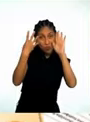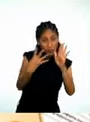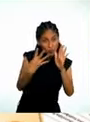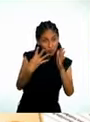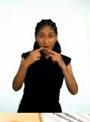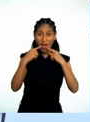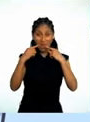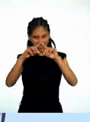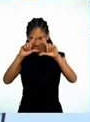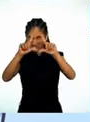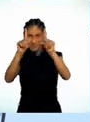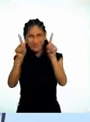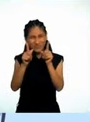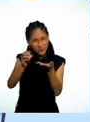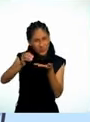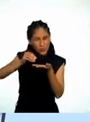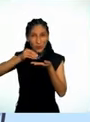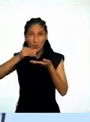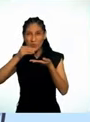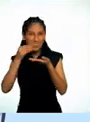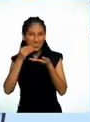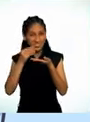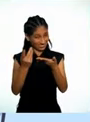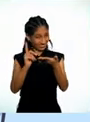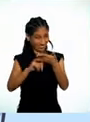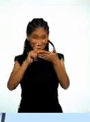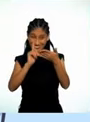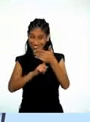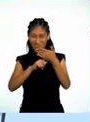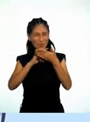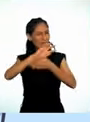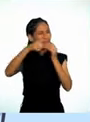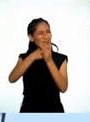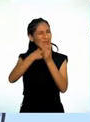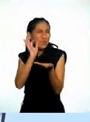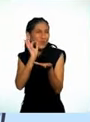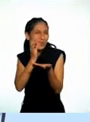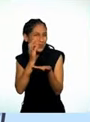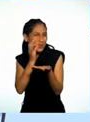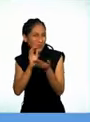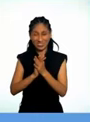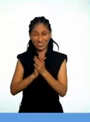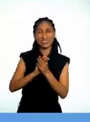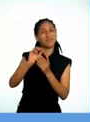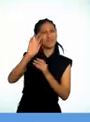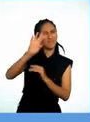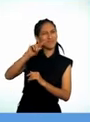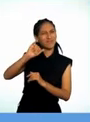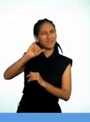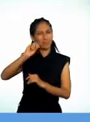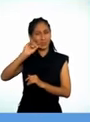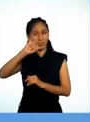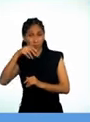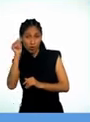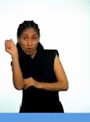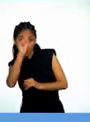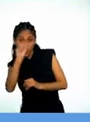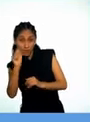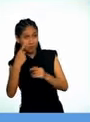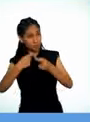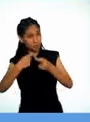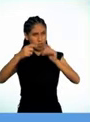cake de ellas son felices tenía rojas cupcakes